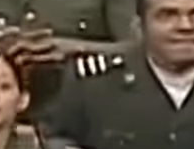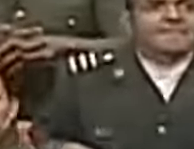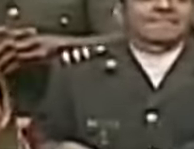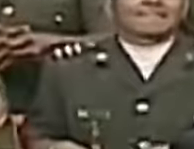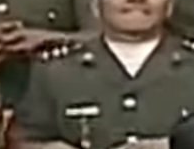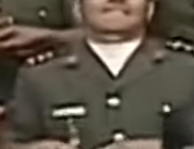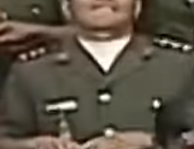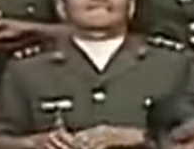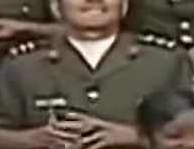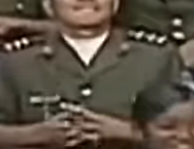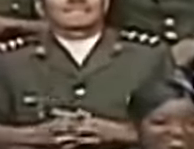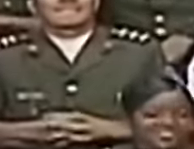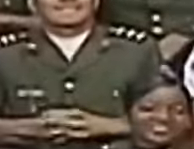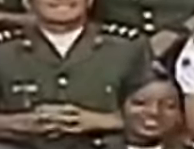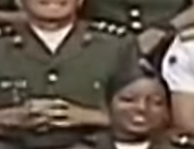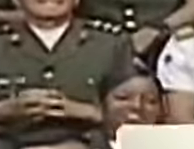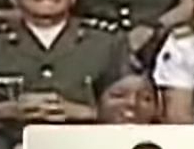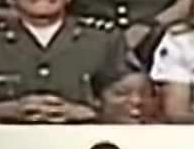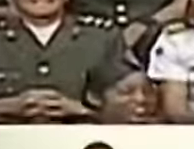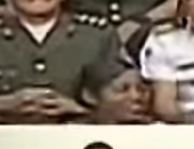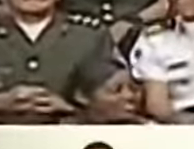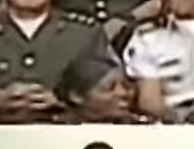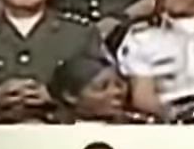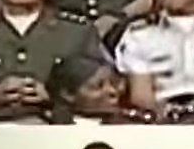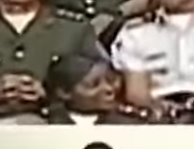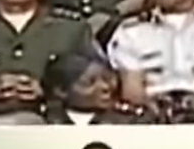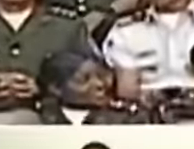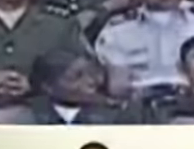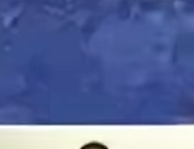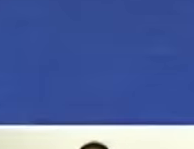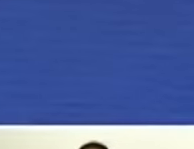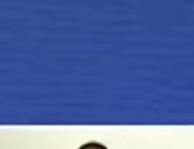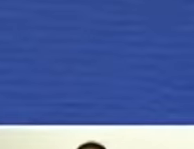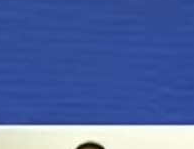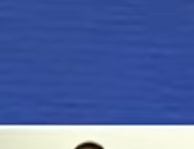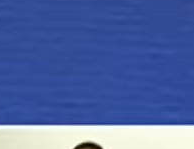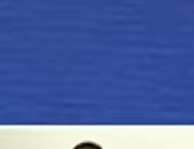A la Academia Militar de la Armada Bolivariana.